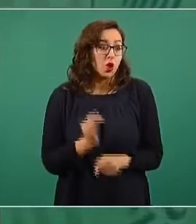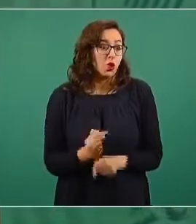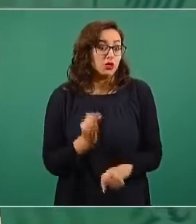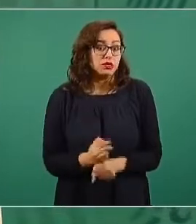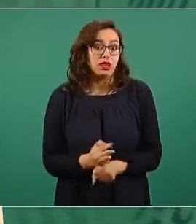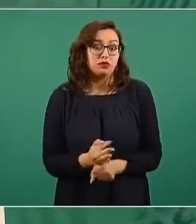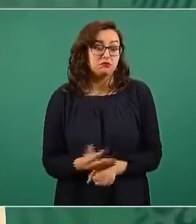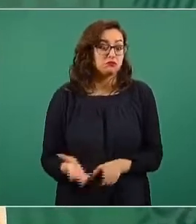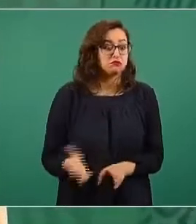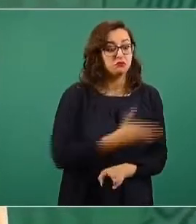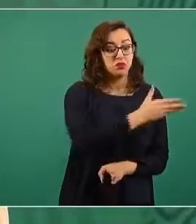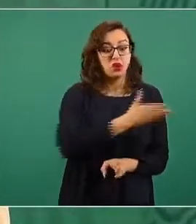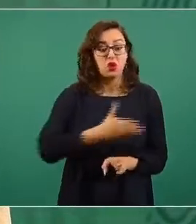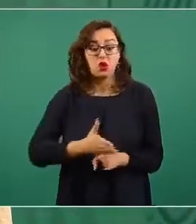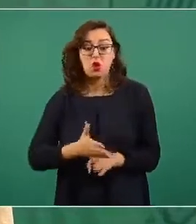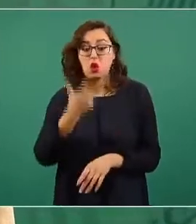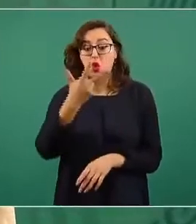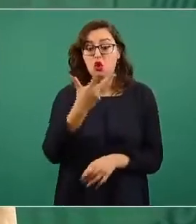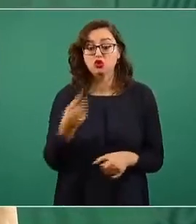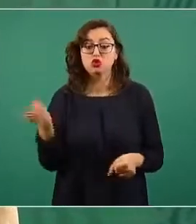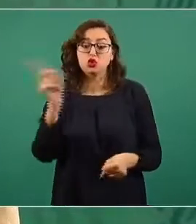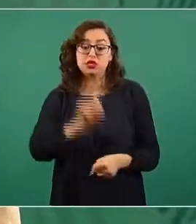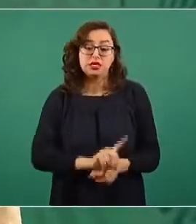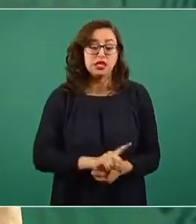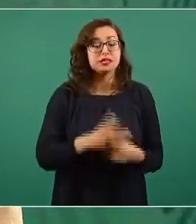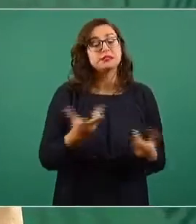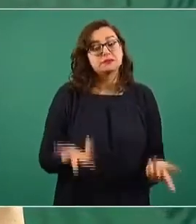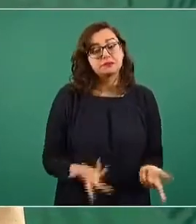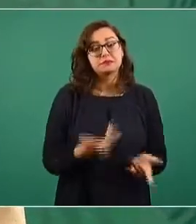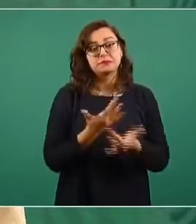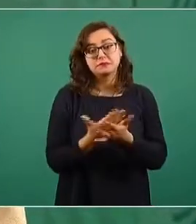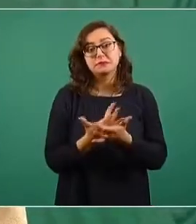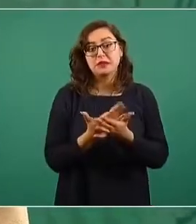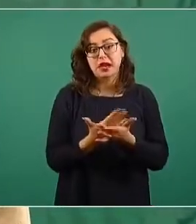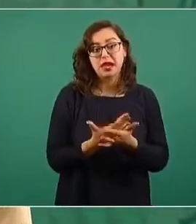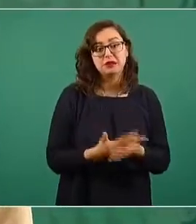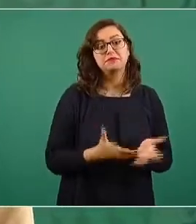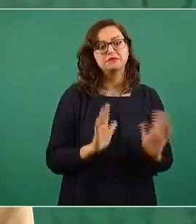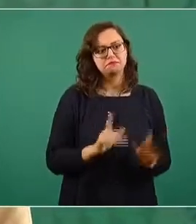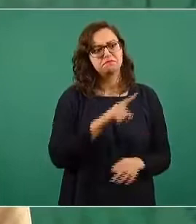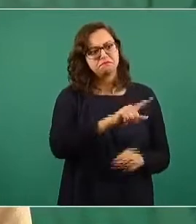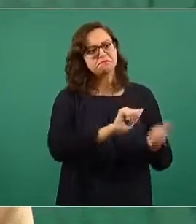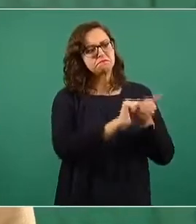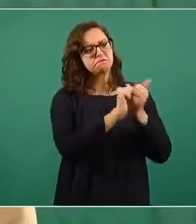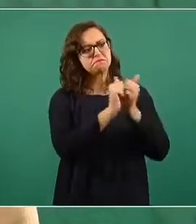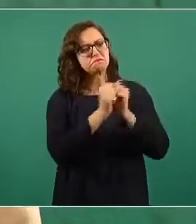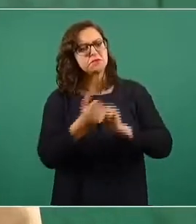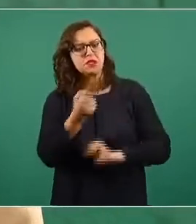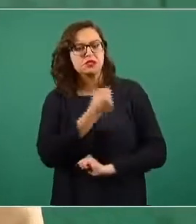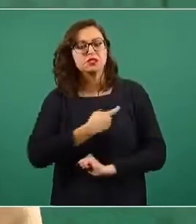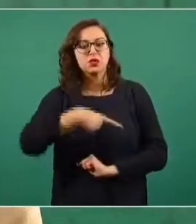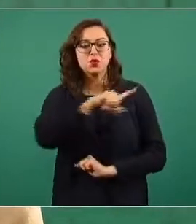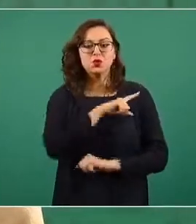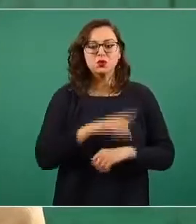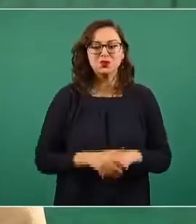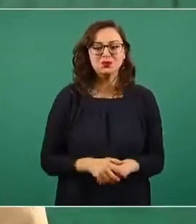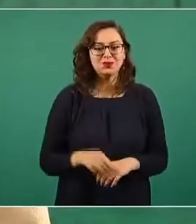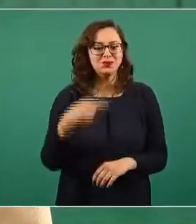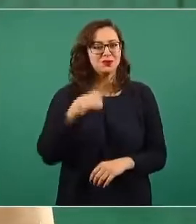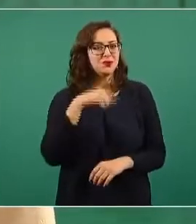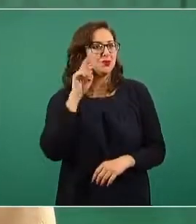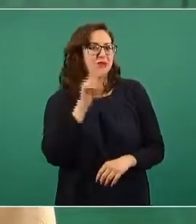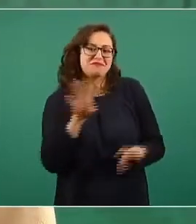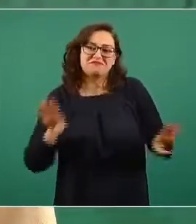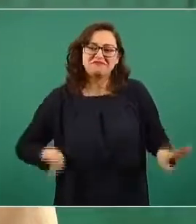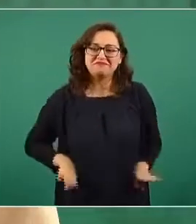este contagio que lamentablemente tuvo, pero en franca recuperación. Y no sé si ustedes, pero yo lo vi muy optimista